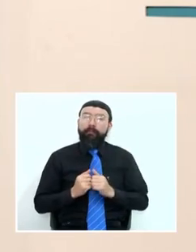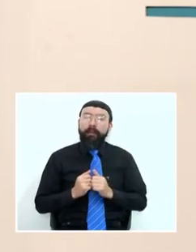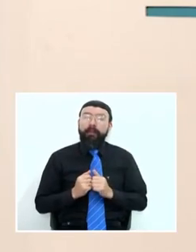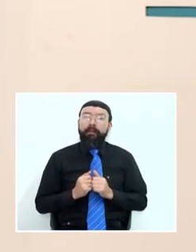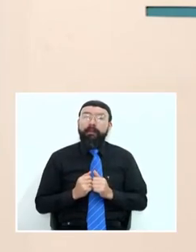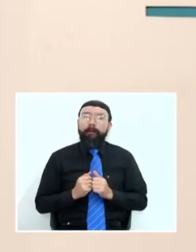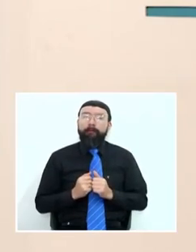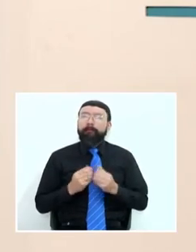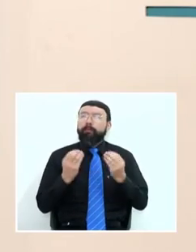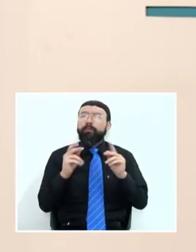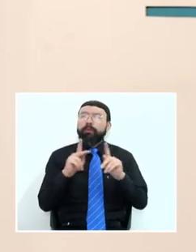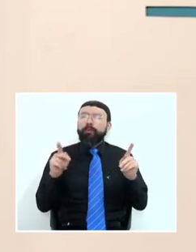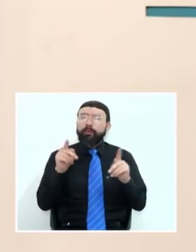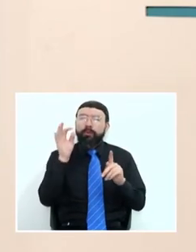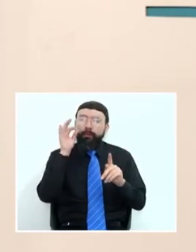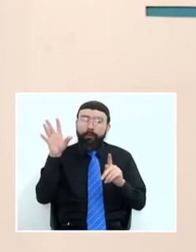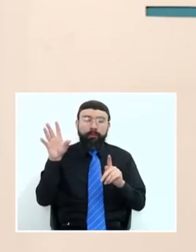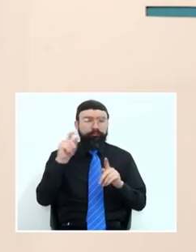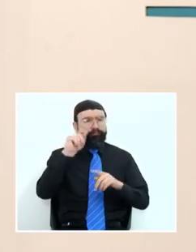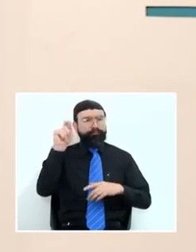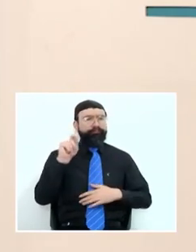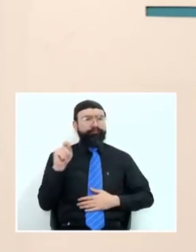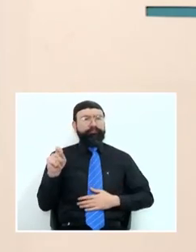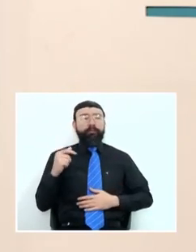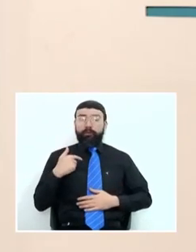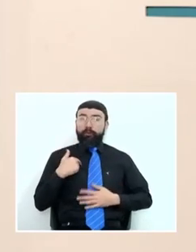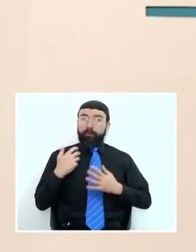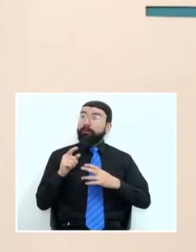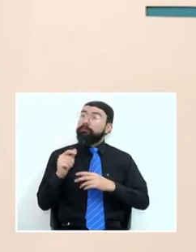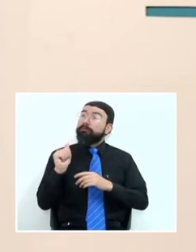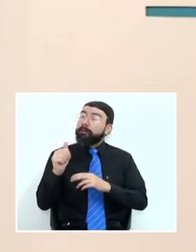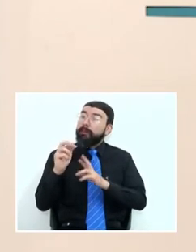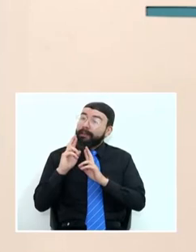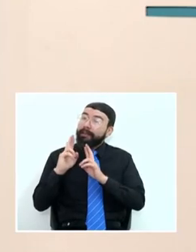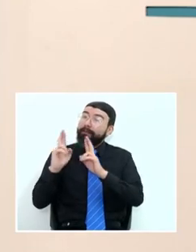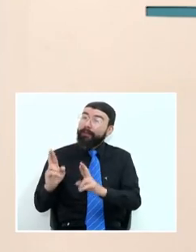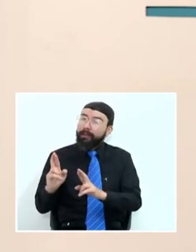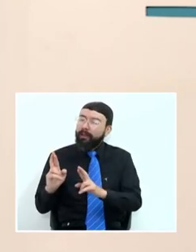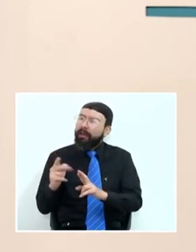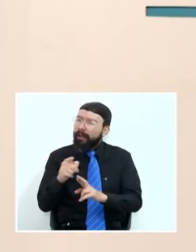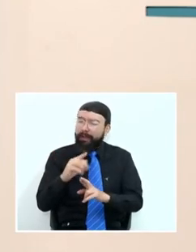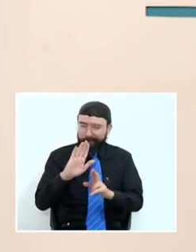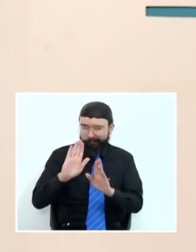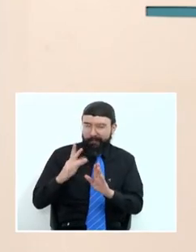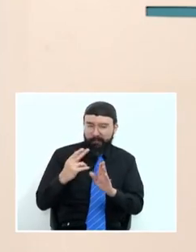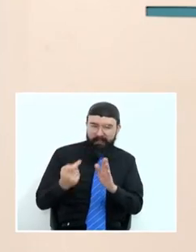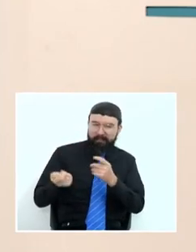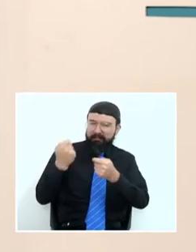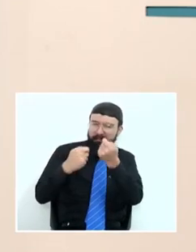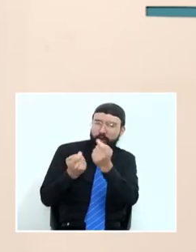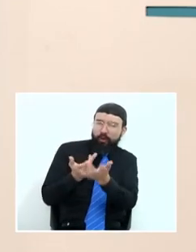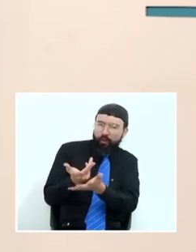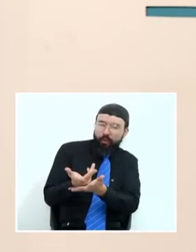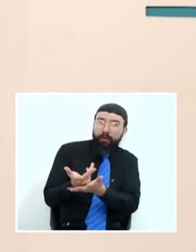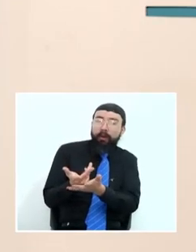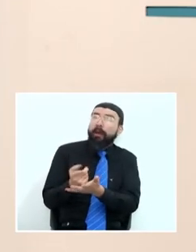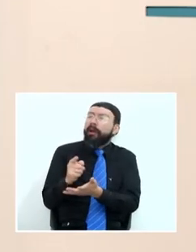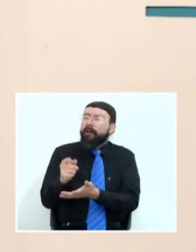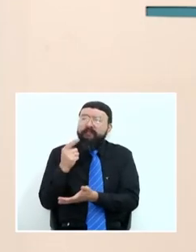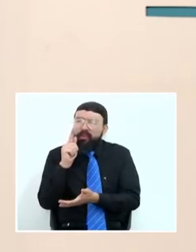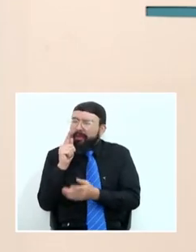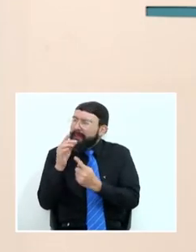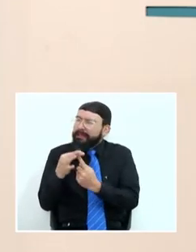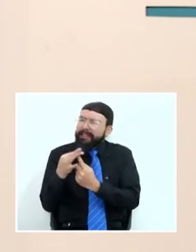Muchas personas se preguntan, y quiero que nos la resuelva después de estas notas de salud, ¿cuál es la fruta ideal,